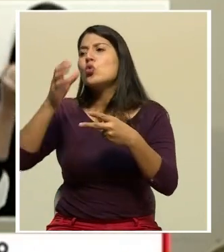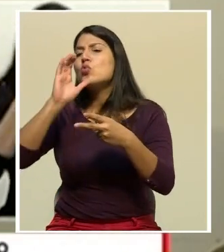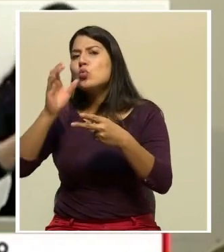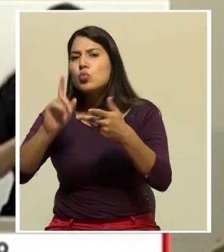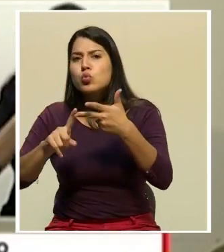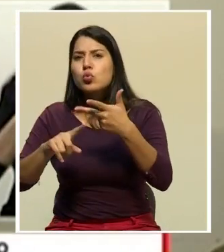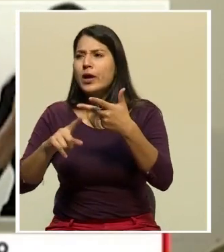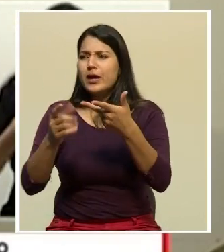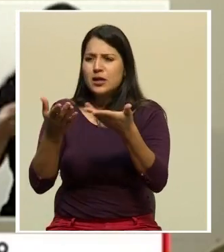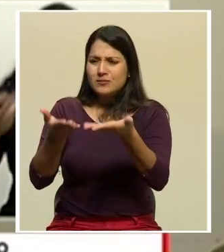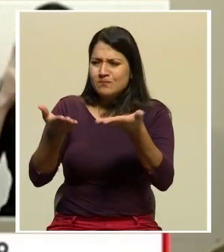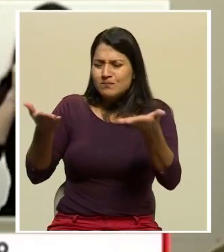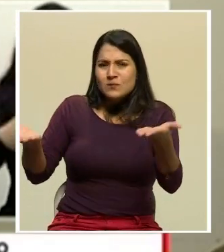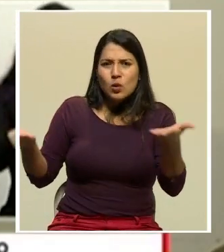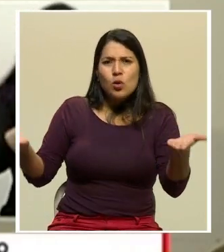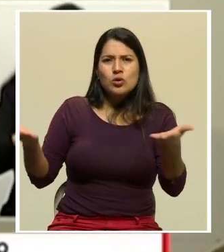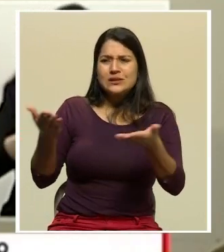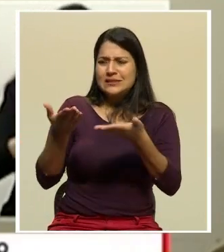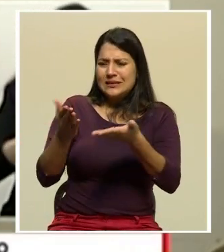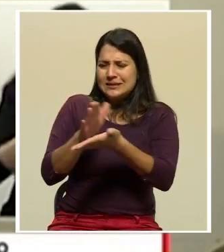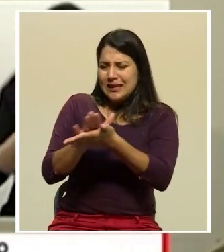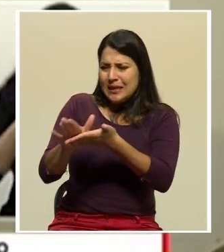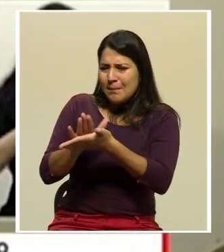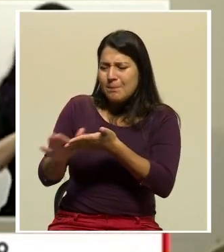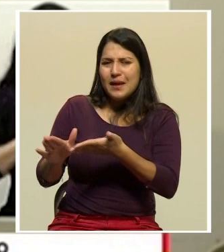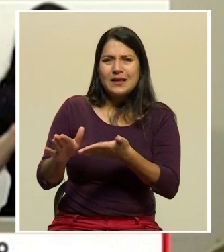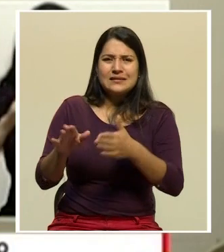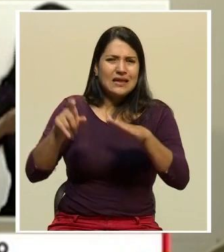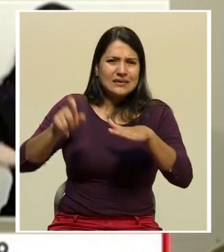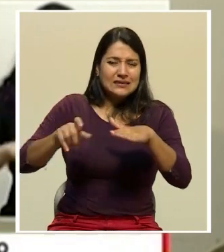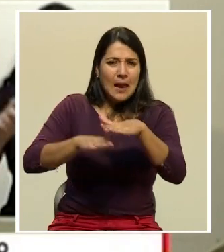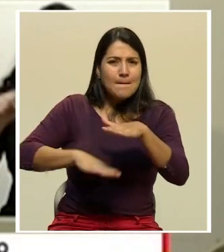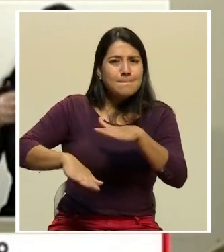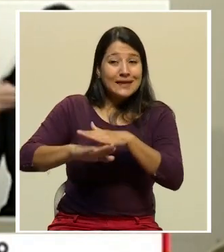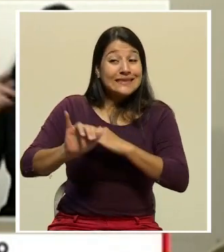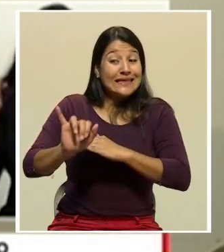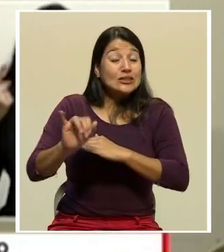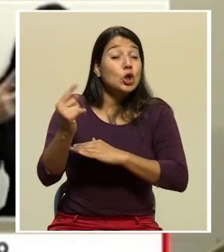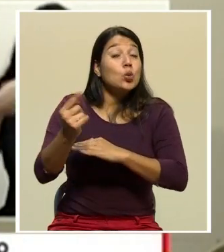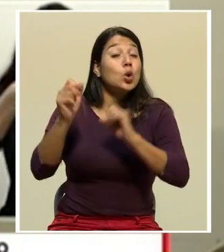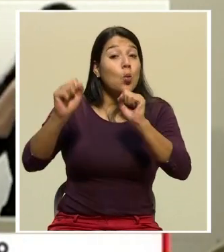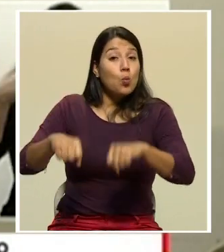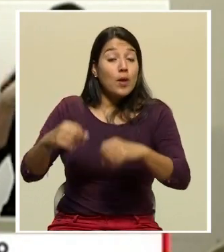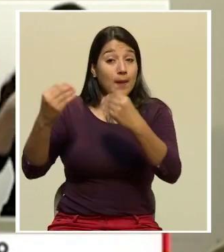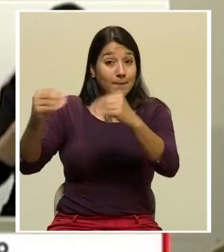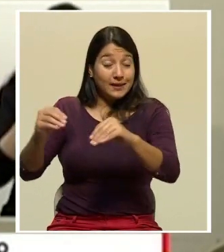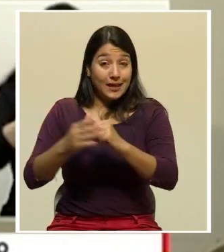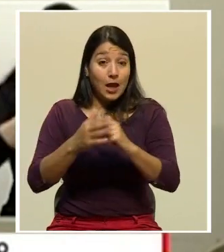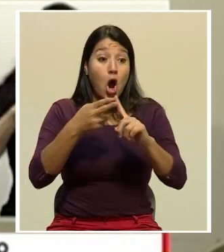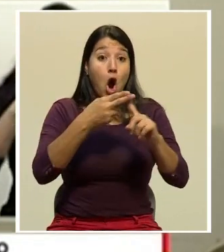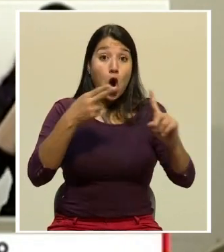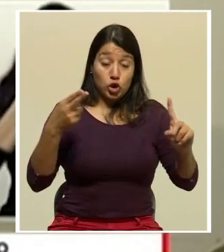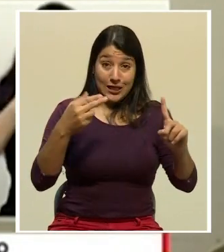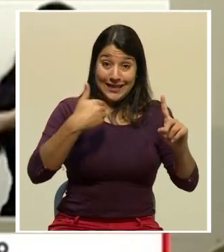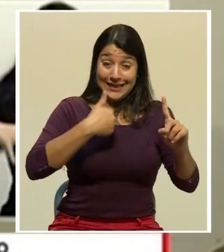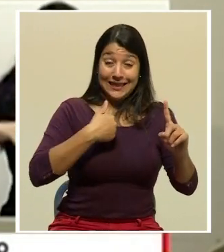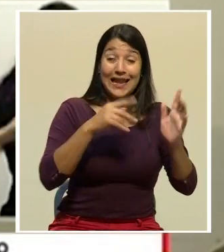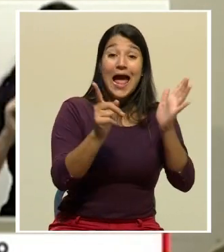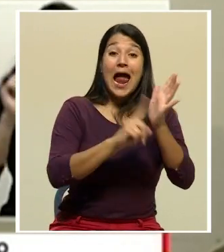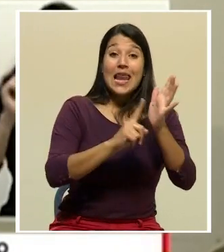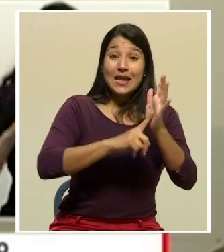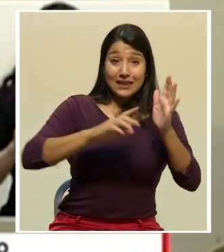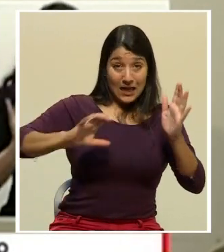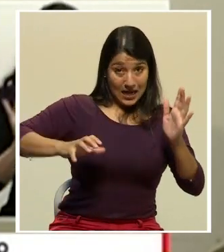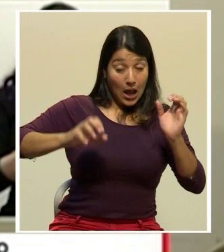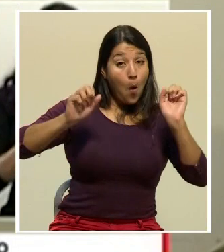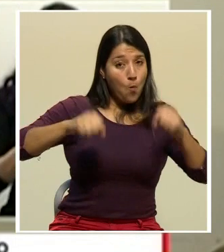abarrotes, suministros de limpieza, higiene y necesidades básicas. Los hoteles en alerta naranja podrán funcionar,